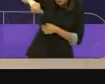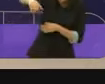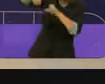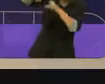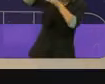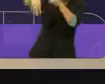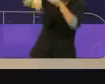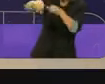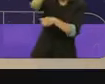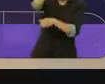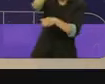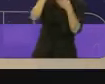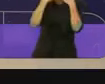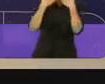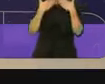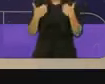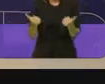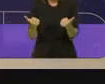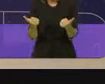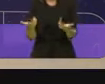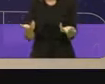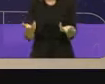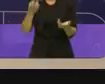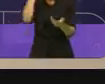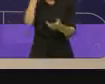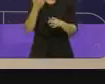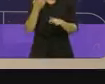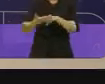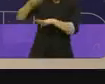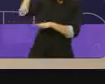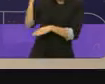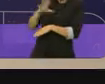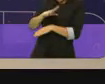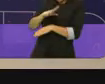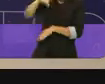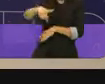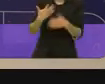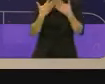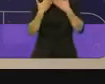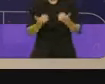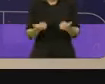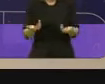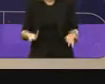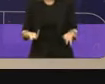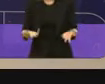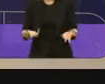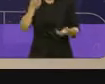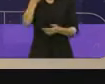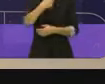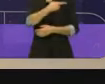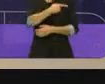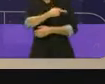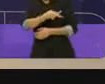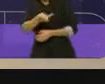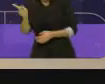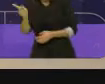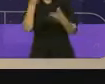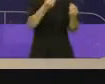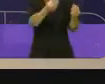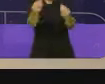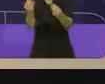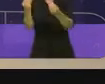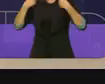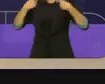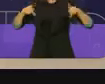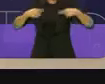tienes agua. Son mucho más los hogares que antes sí tenían y hoy ya no la tienen. La pobreza de tiempo, lo que tienes